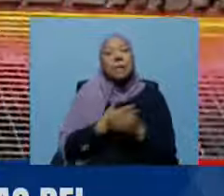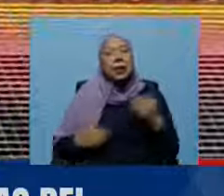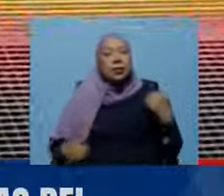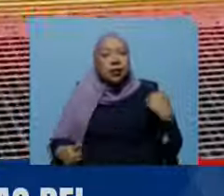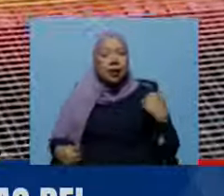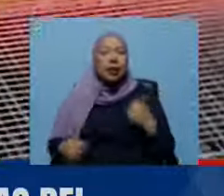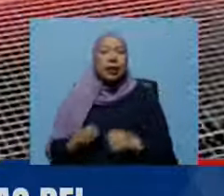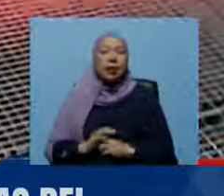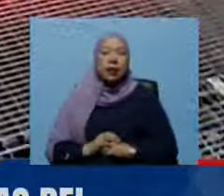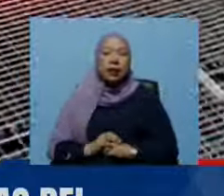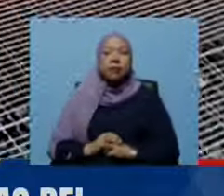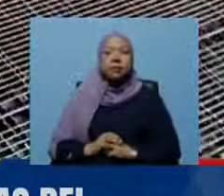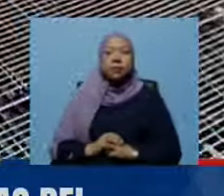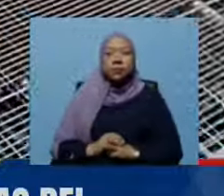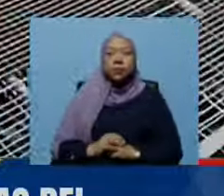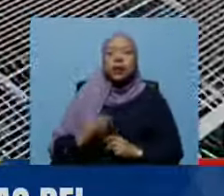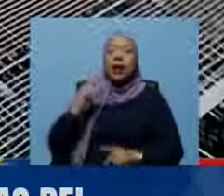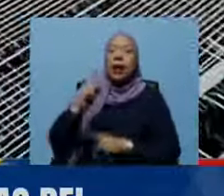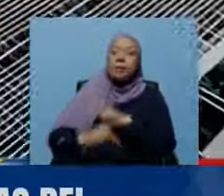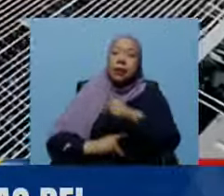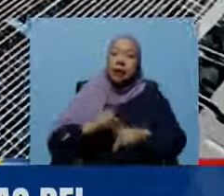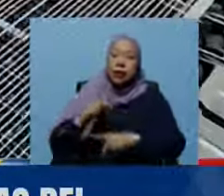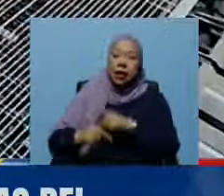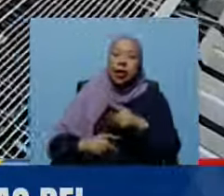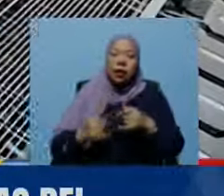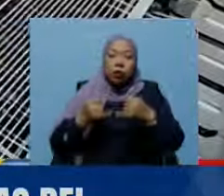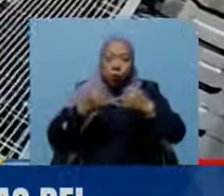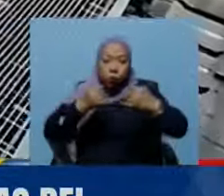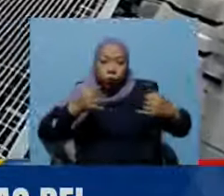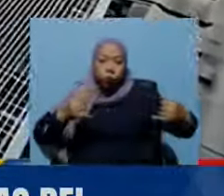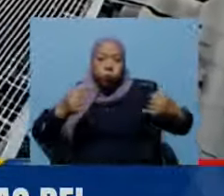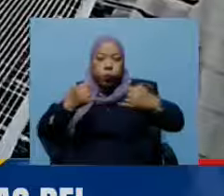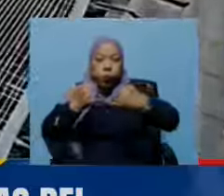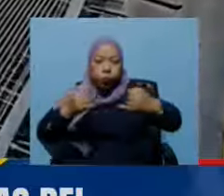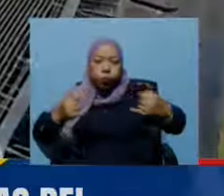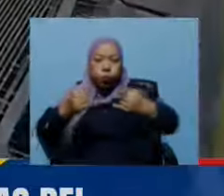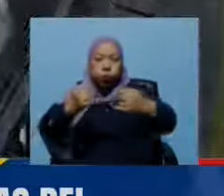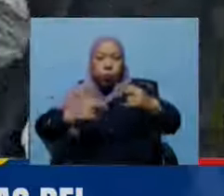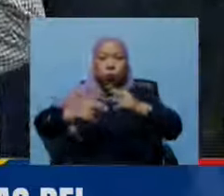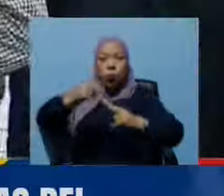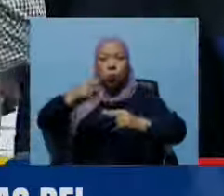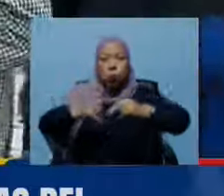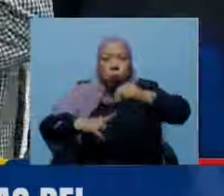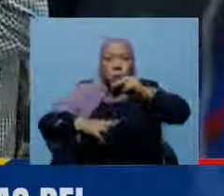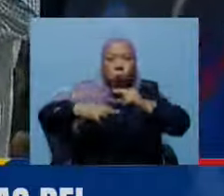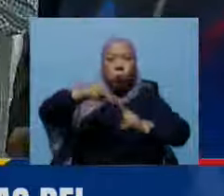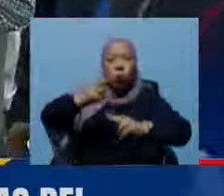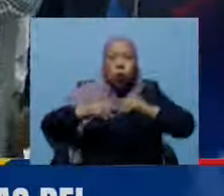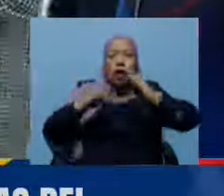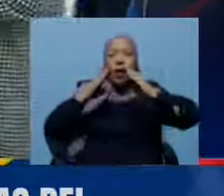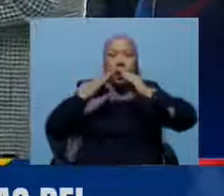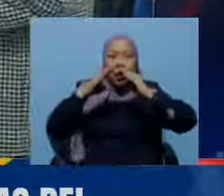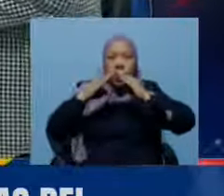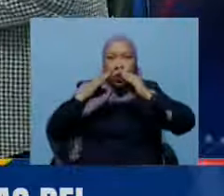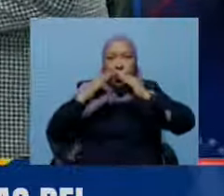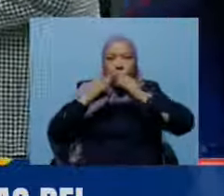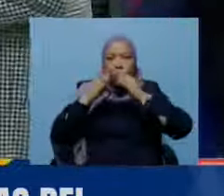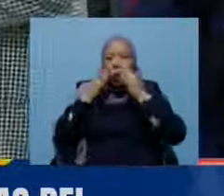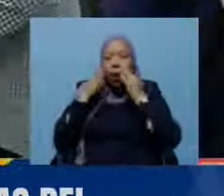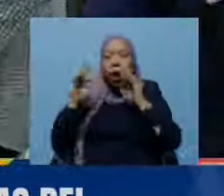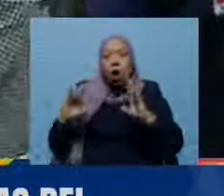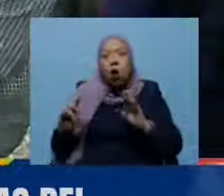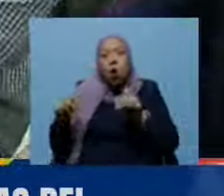proceso de producción de cabillas inicia con la llegada de las palanquillas. Esto que se ve por